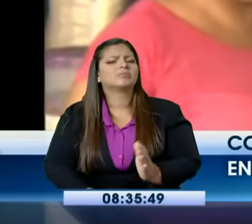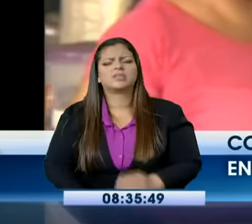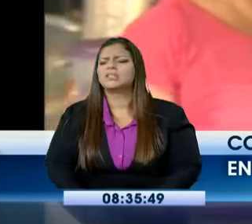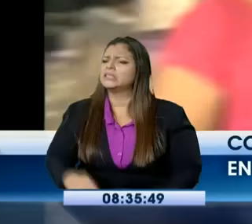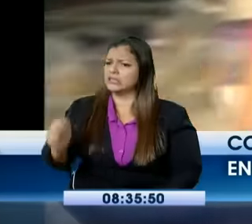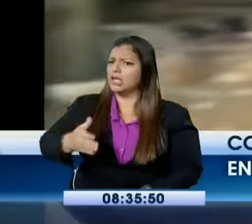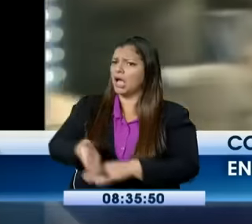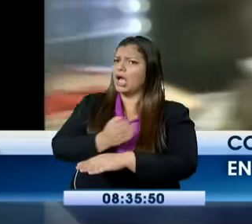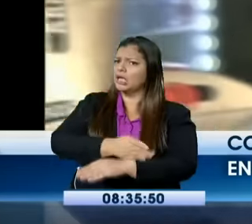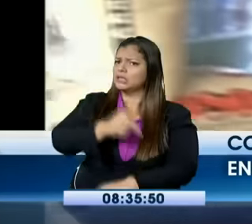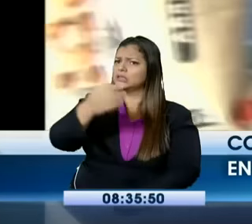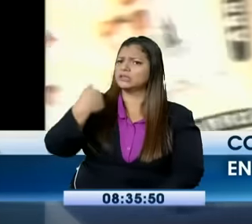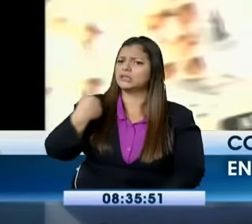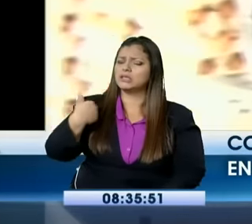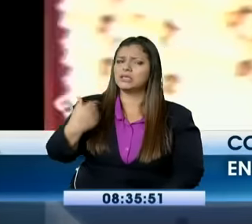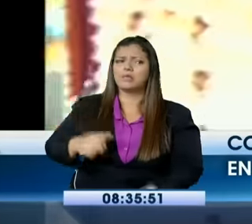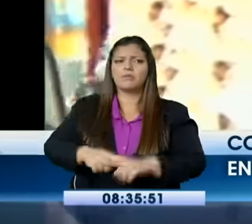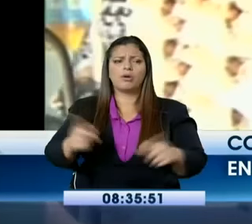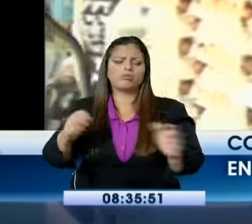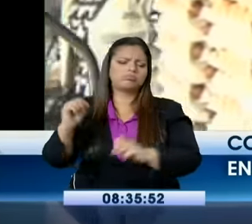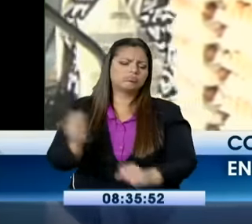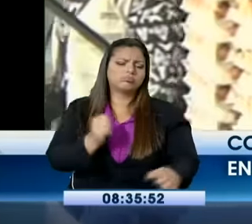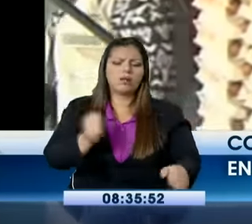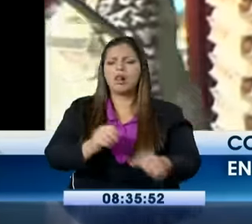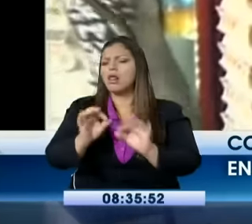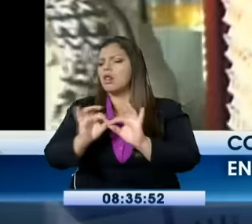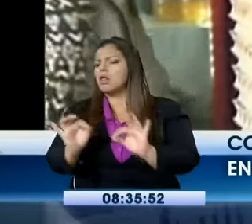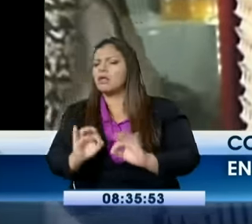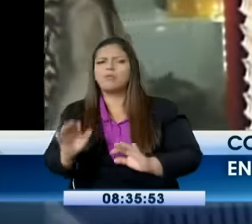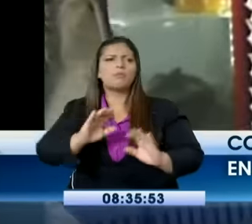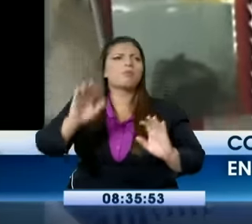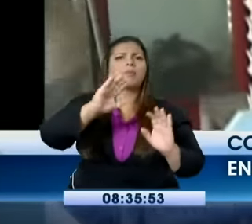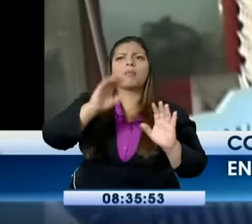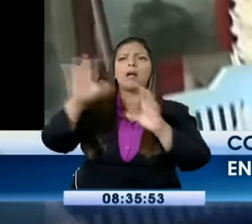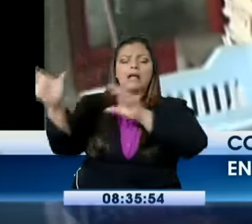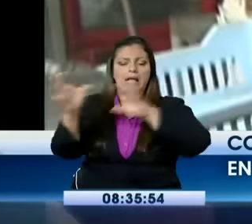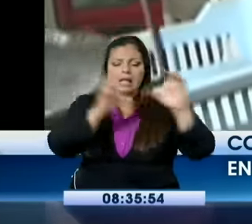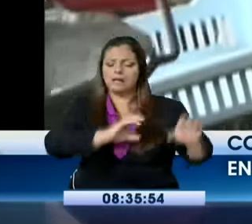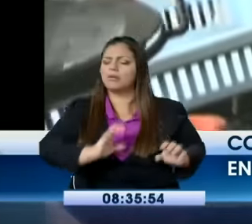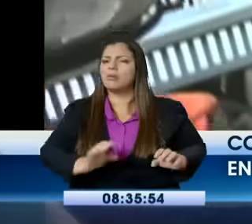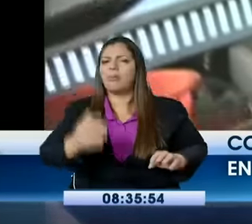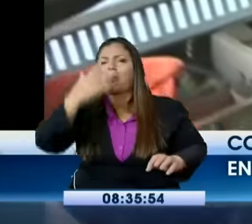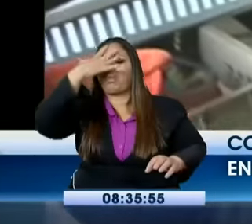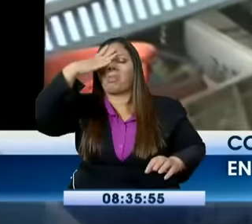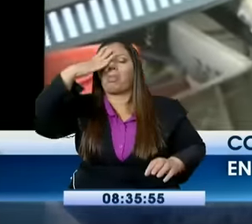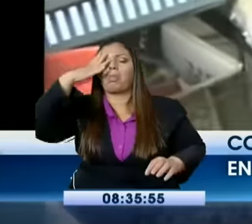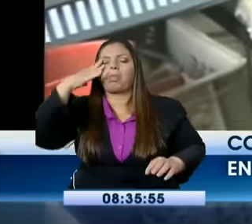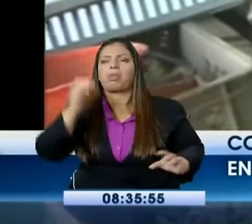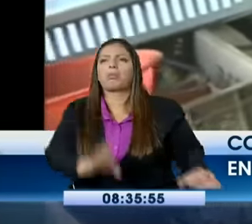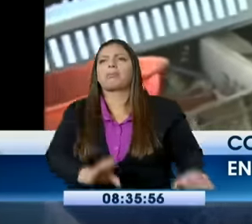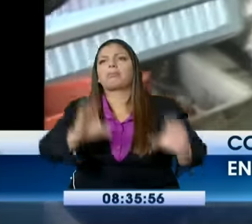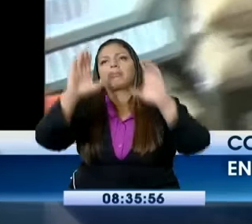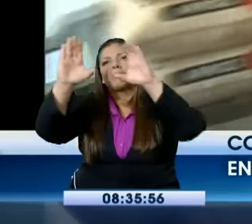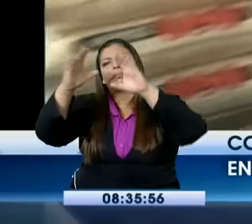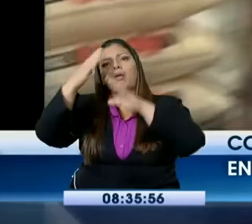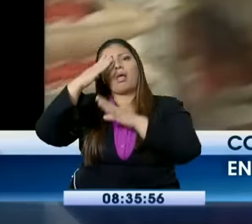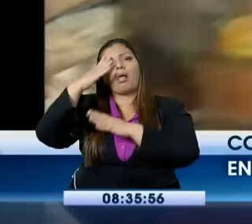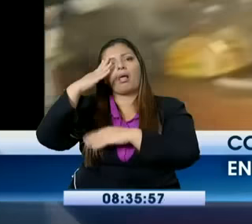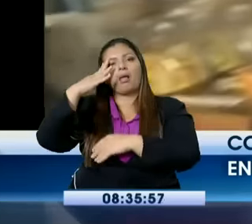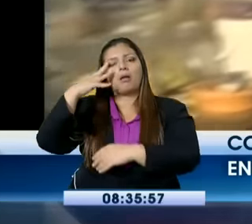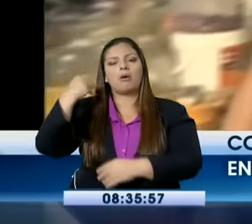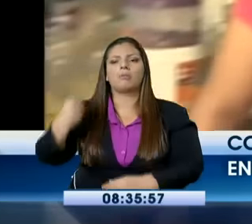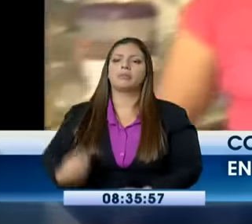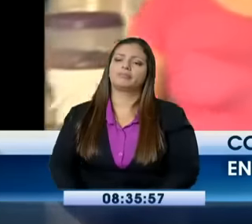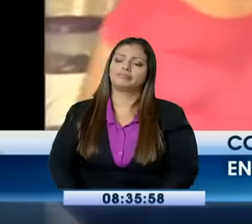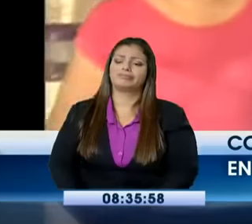limpiar, no hemos colocado. Digamos que un pequeño descuido. Pero sí. A partir de hoy ya le va a colocar nuevamente. Ya le va a poner. Okay. Muchísimas gracias. Bueno,